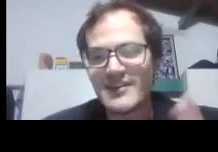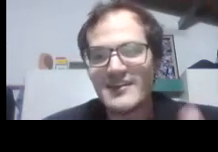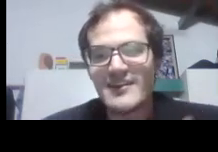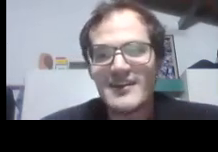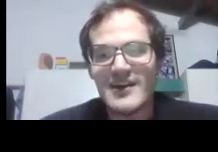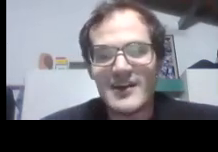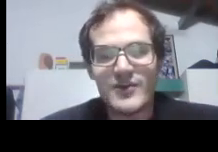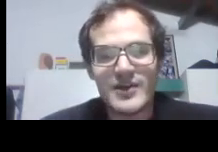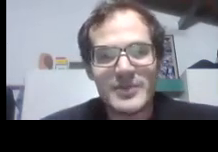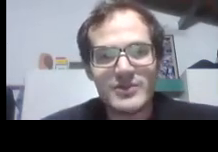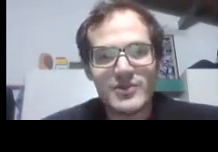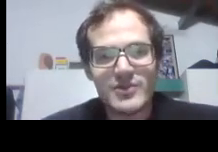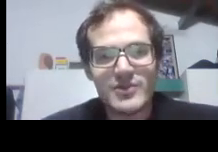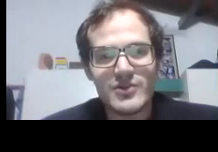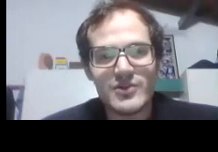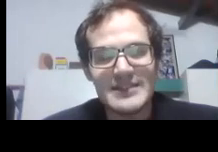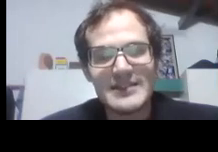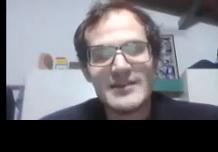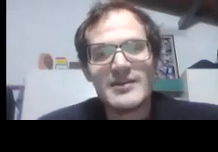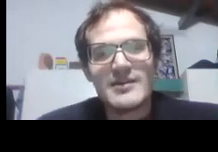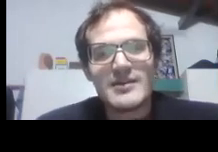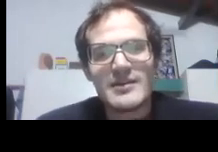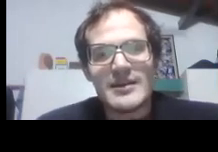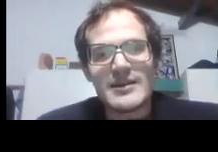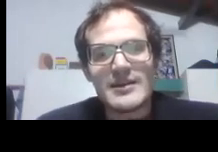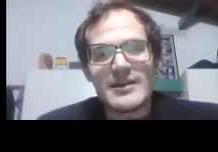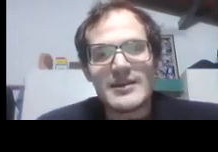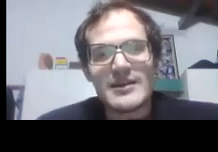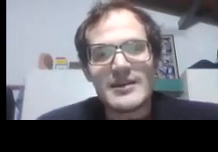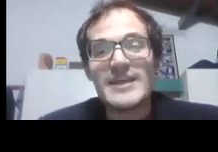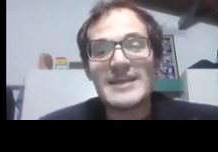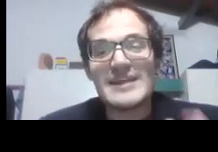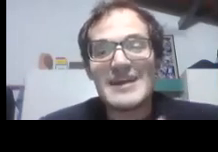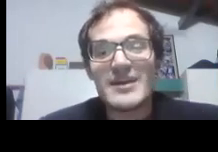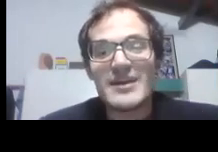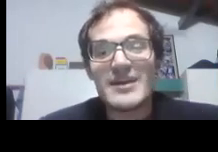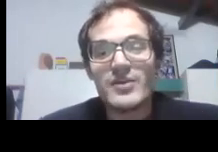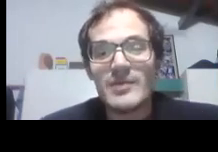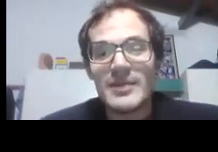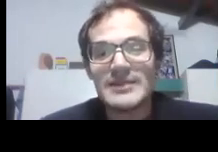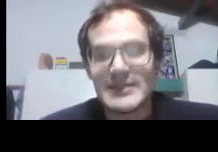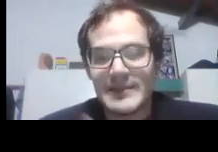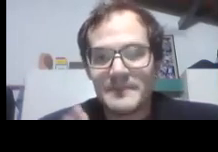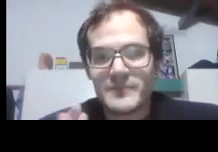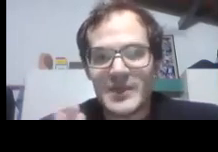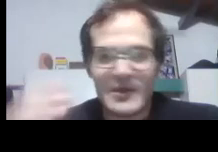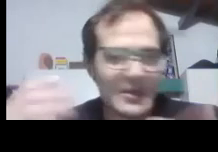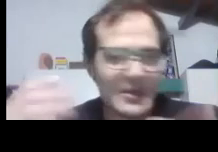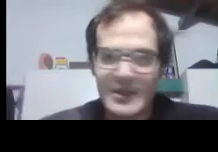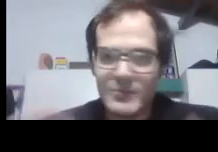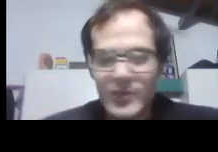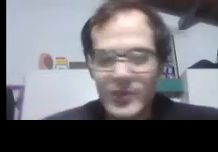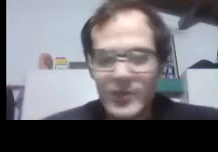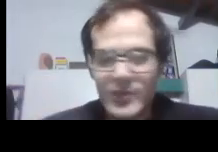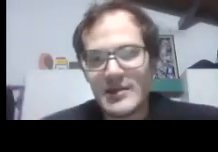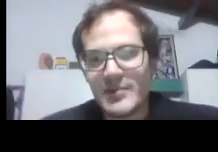ahí algo al respecto en los comentarios del chat, que son las invasiones inglesas al Río de la Plata, que es